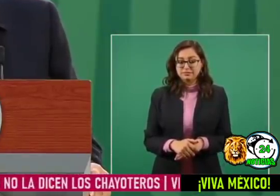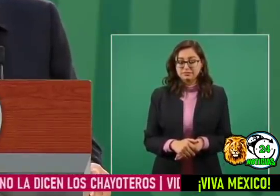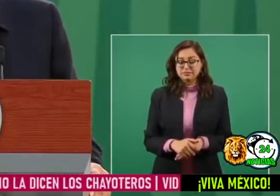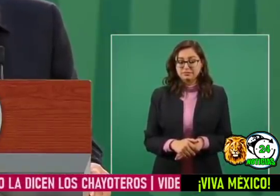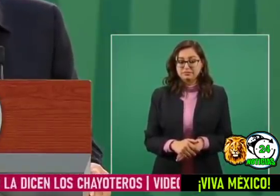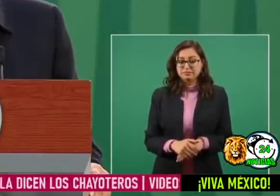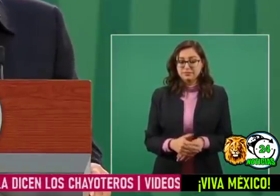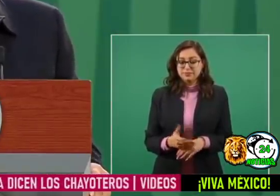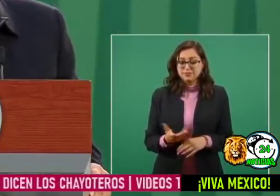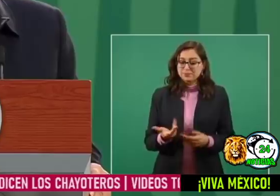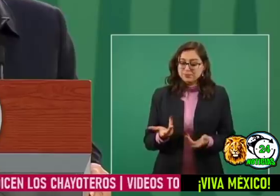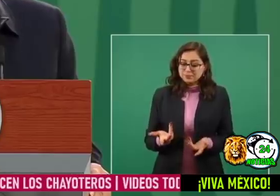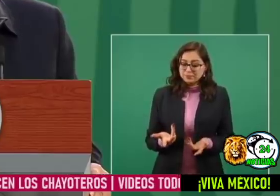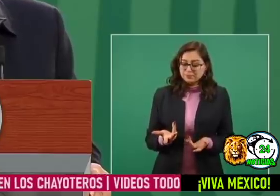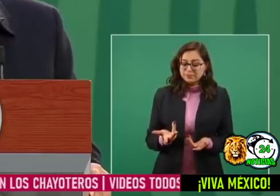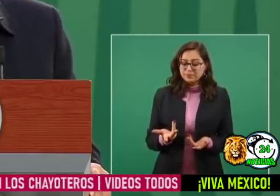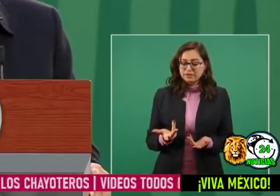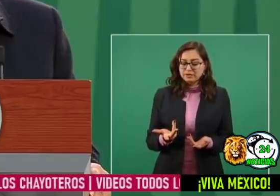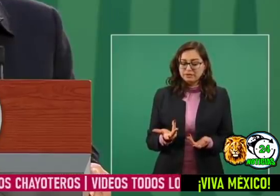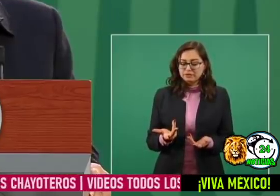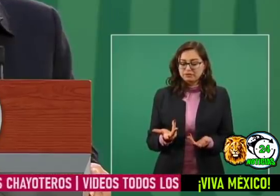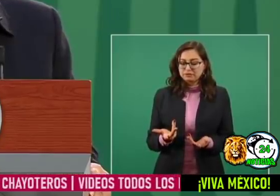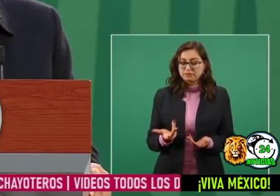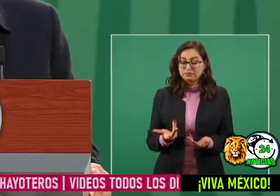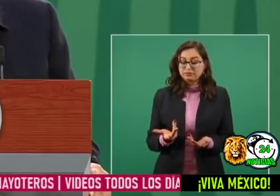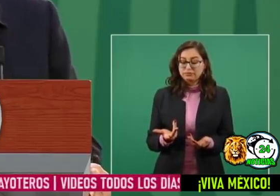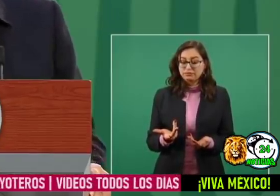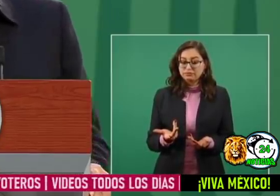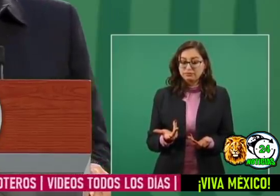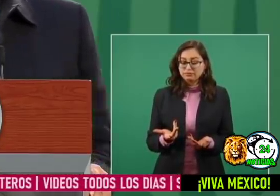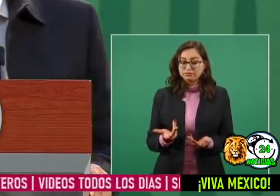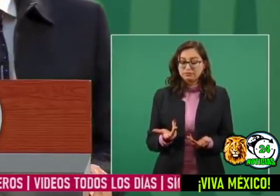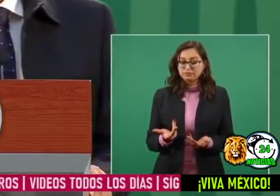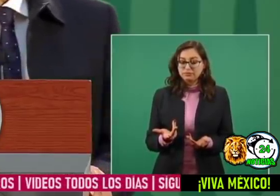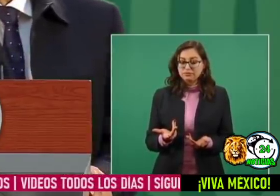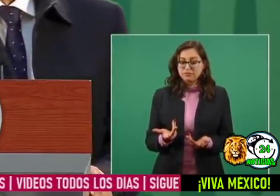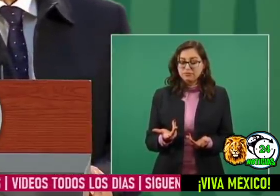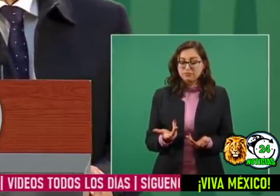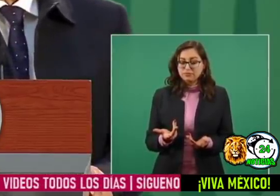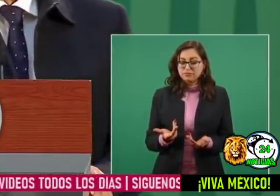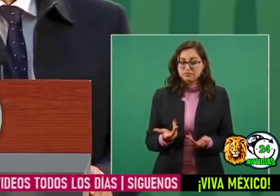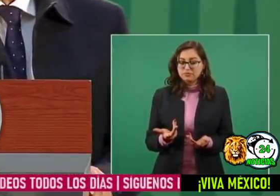que no se utilicen